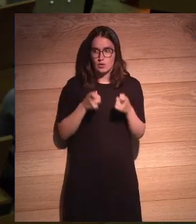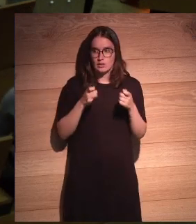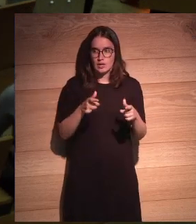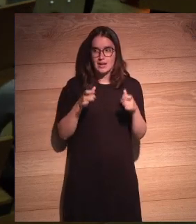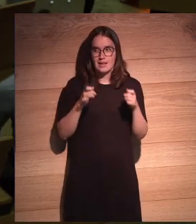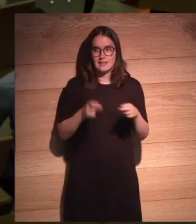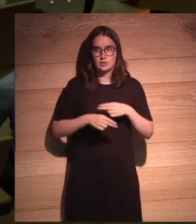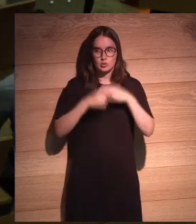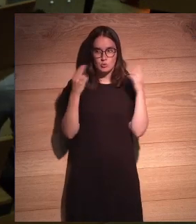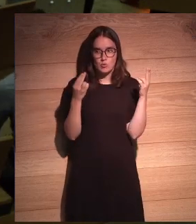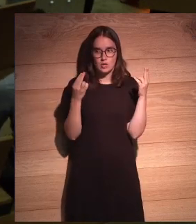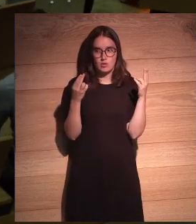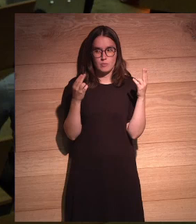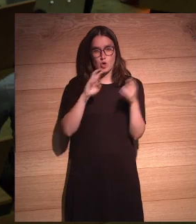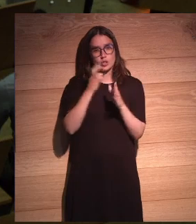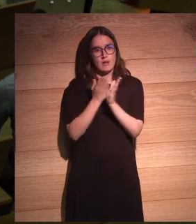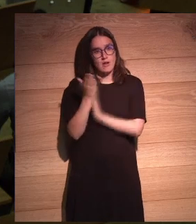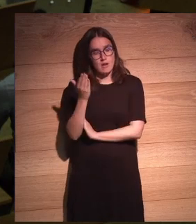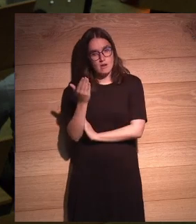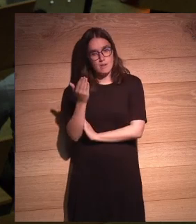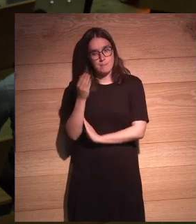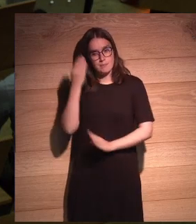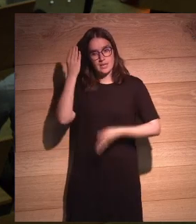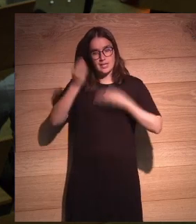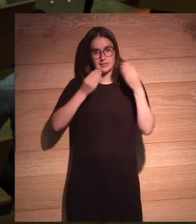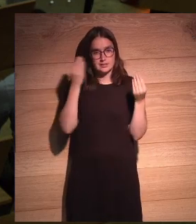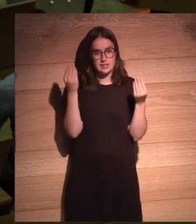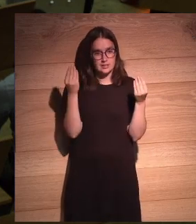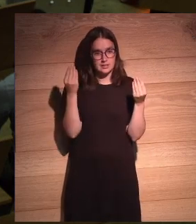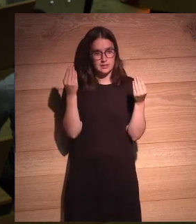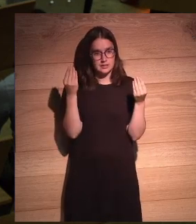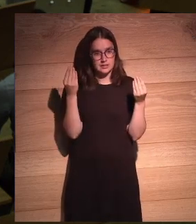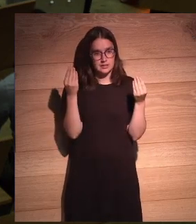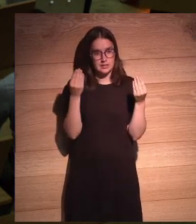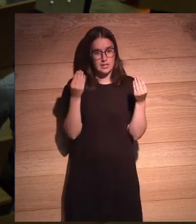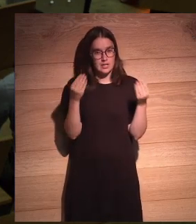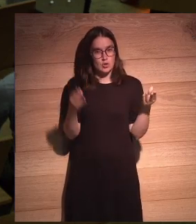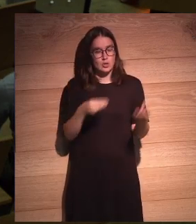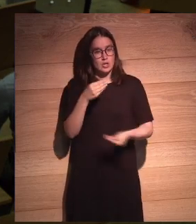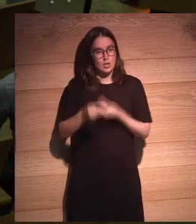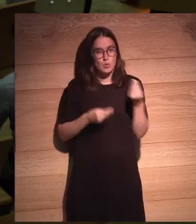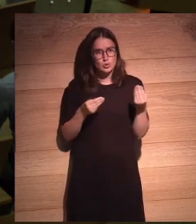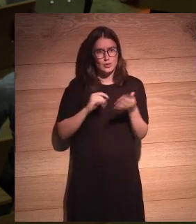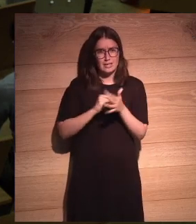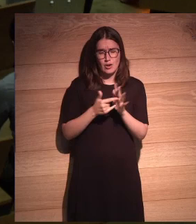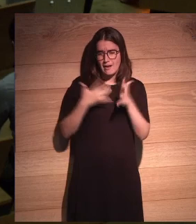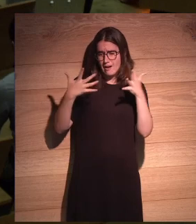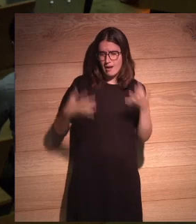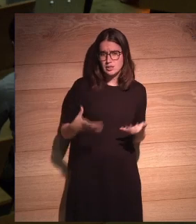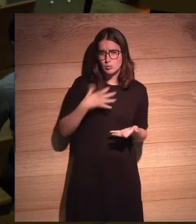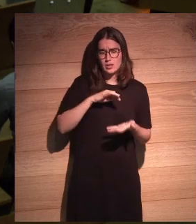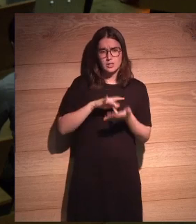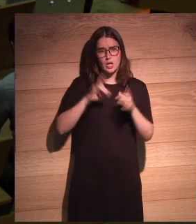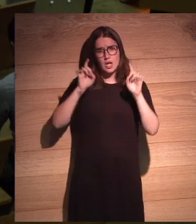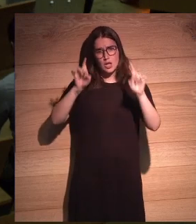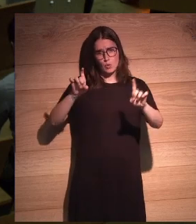público por encima de cualquier otra variable, piensan que a través de el uso masivo de la tecnología se puede producir